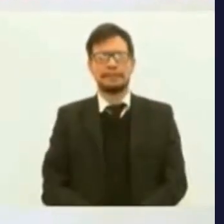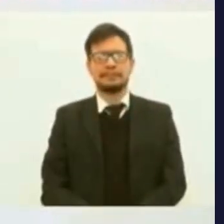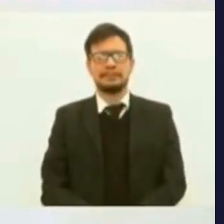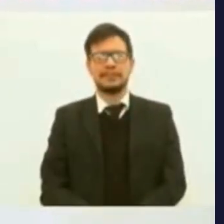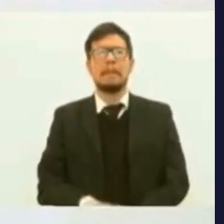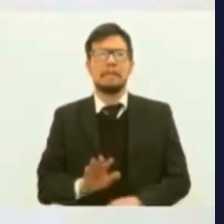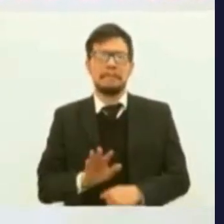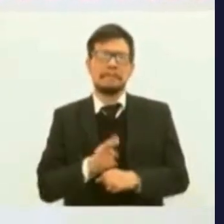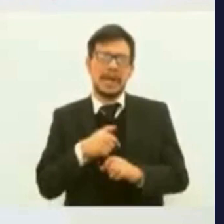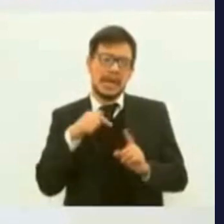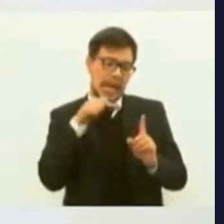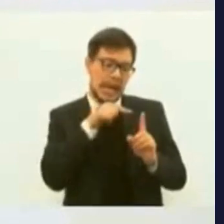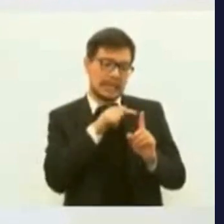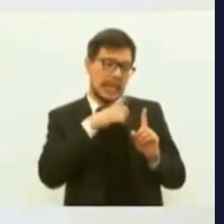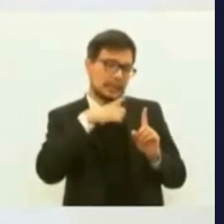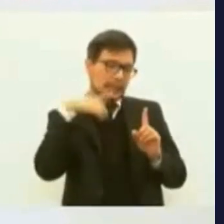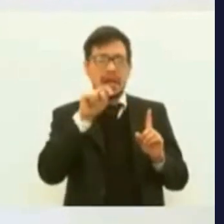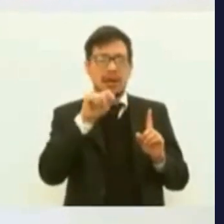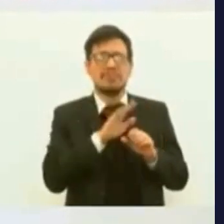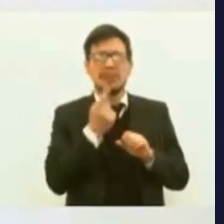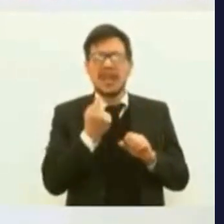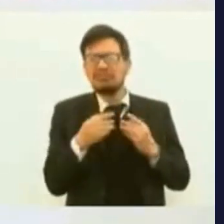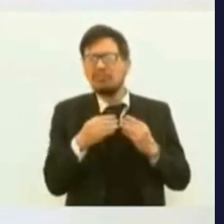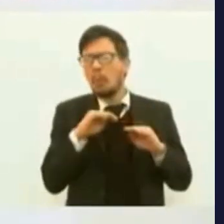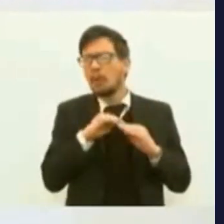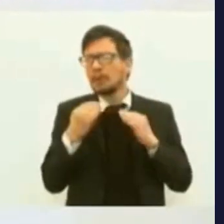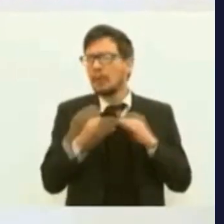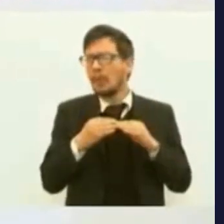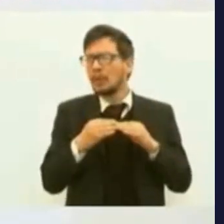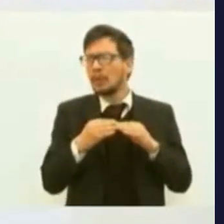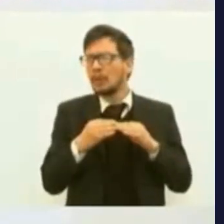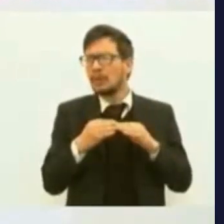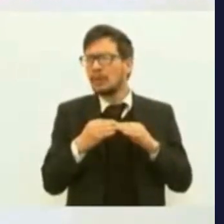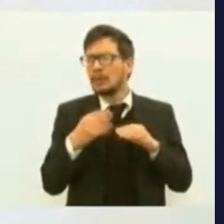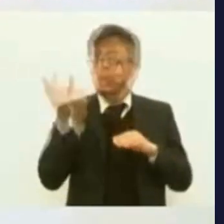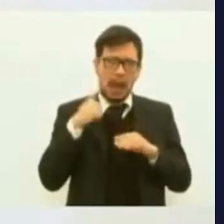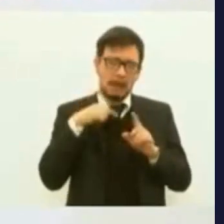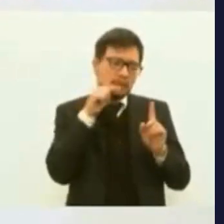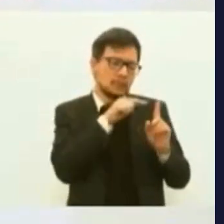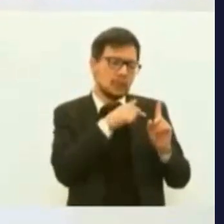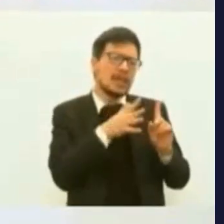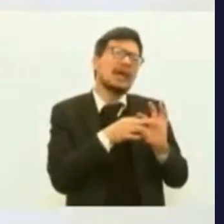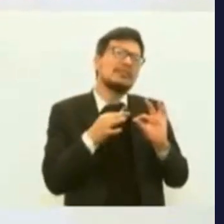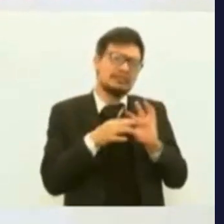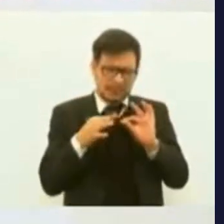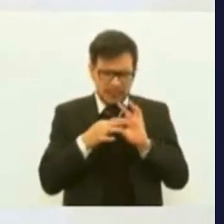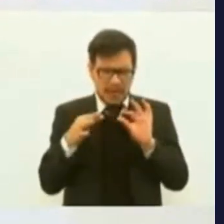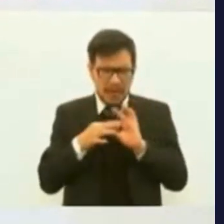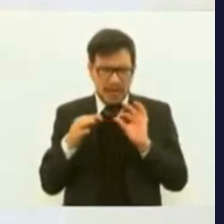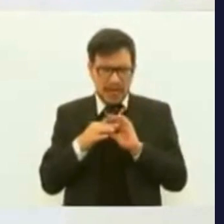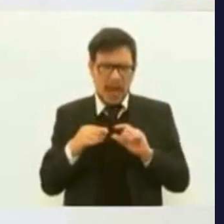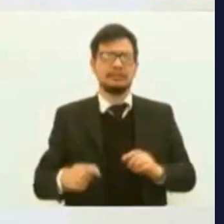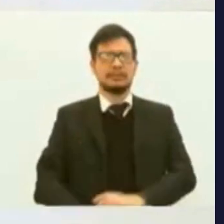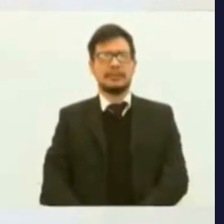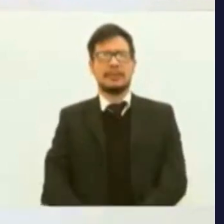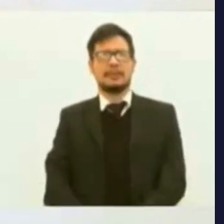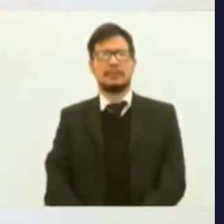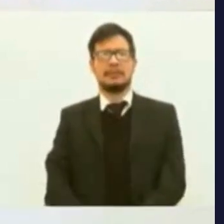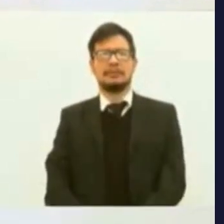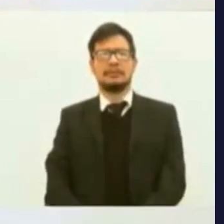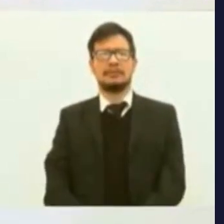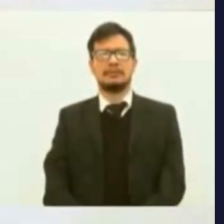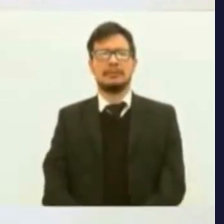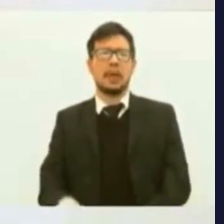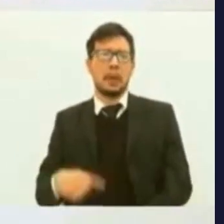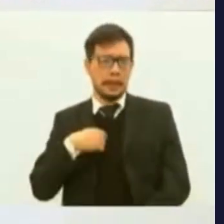deja la televisora. Ojalá y que hablara. Conozco al dueño de